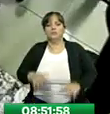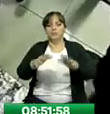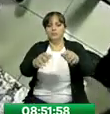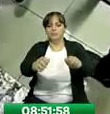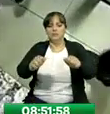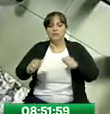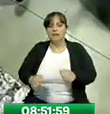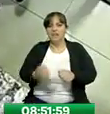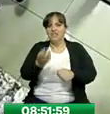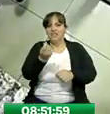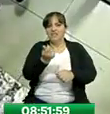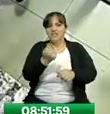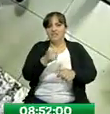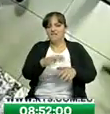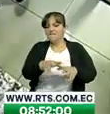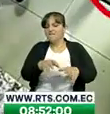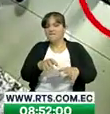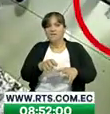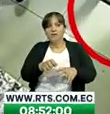arma